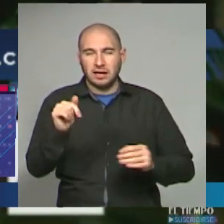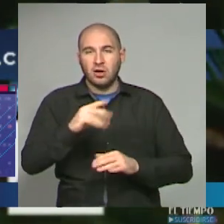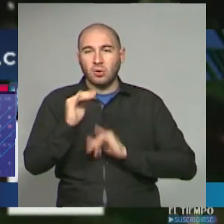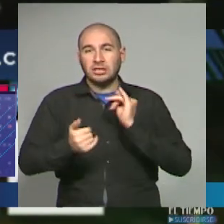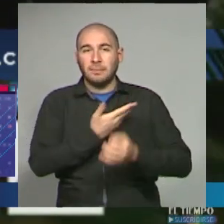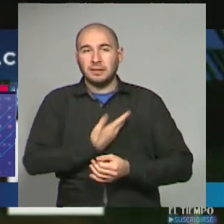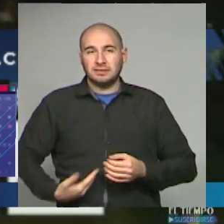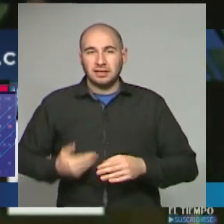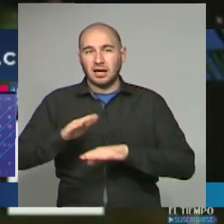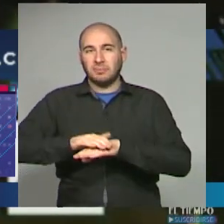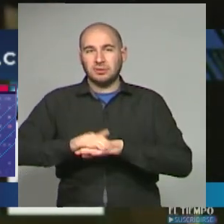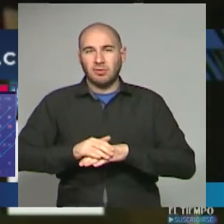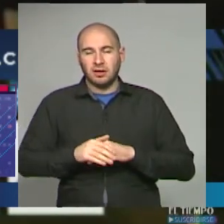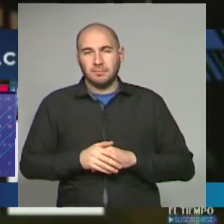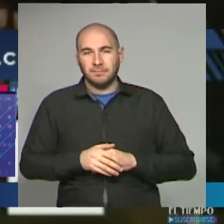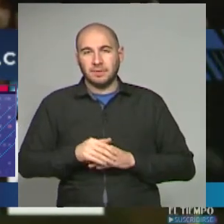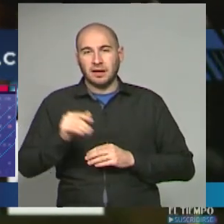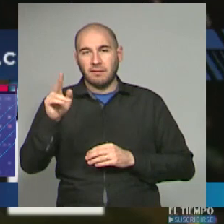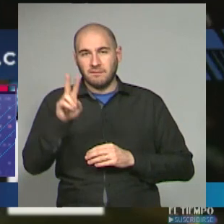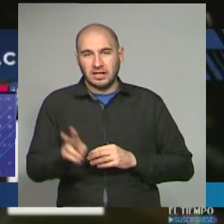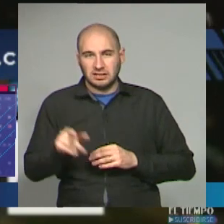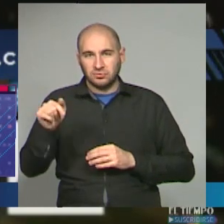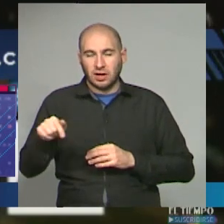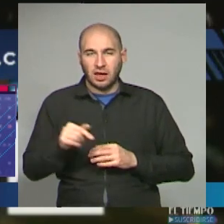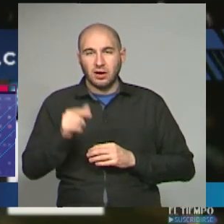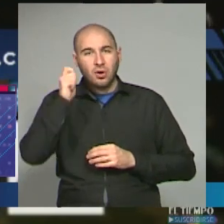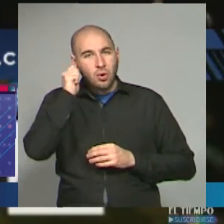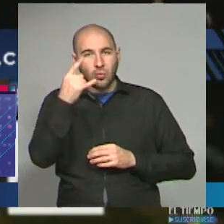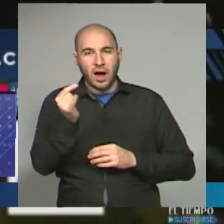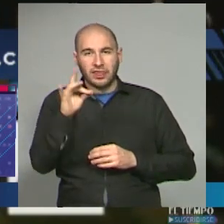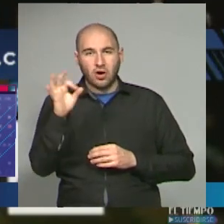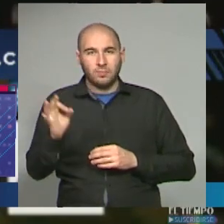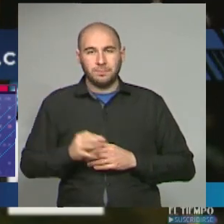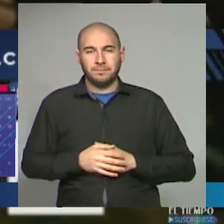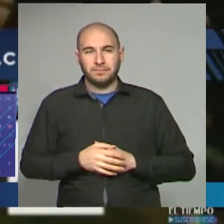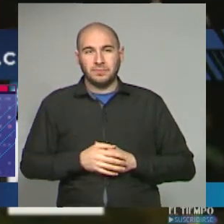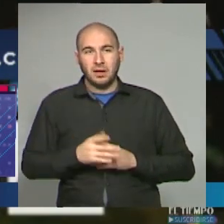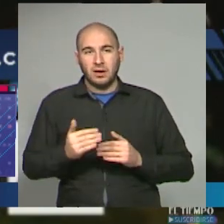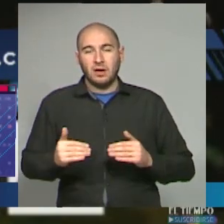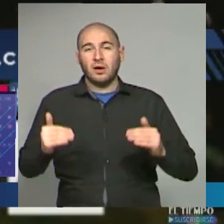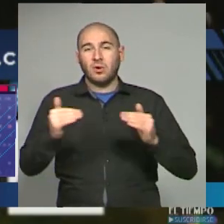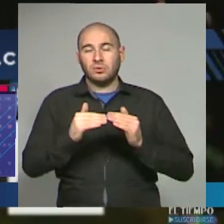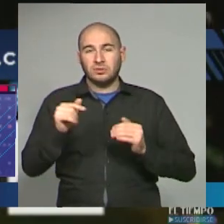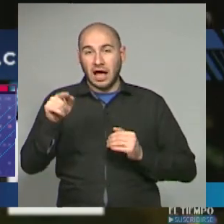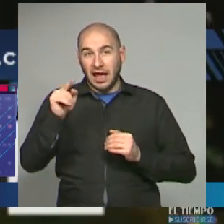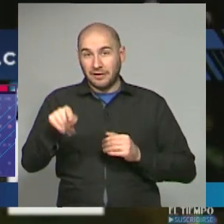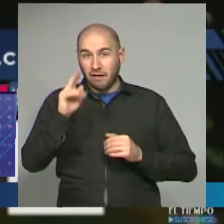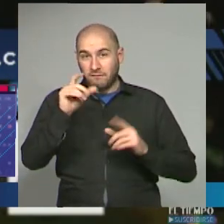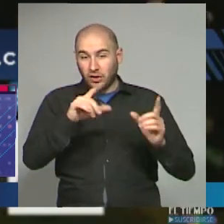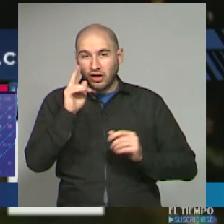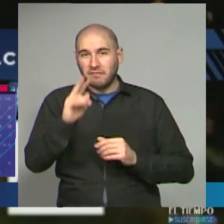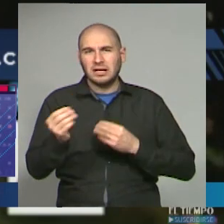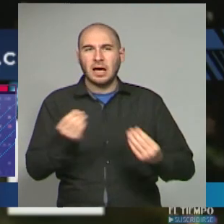palabras del presidente encargado de la República, Juan Guaidó. En Bueno, paralelo vemos, a lo que vemos ocurrió, las imágenes de lo que